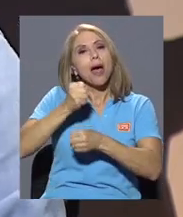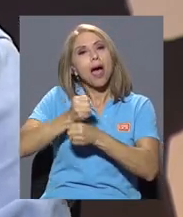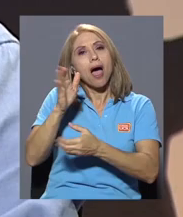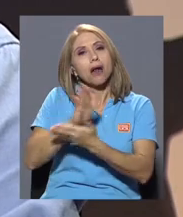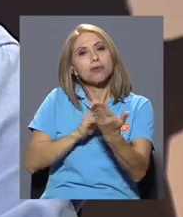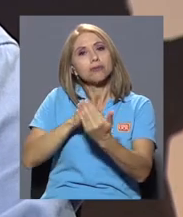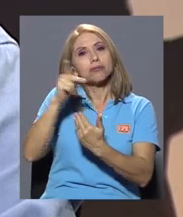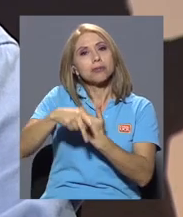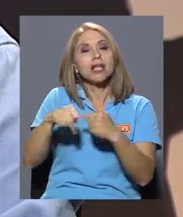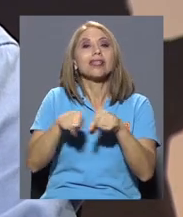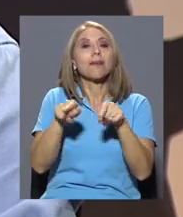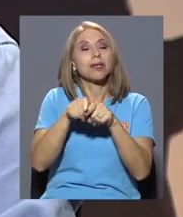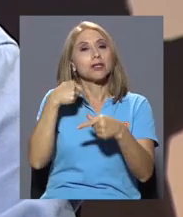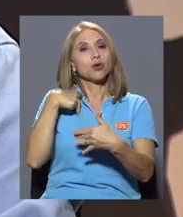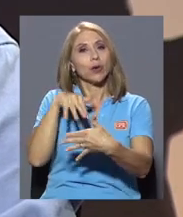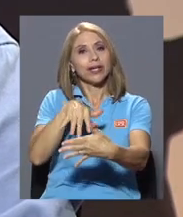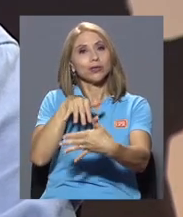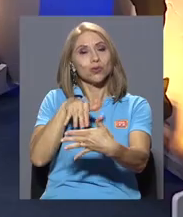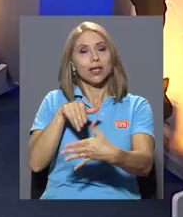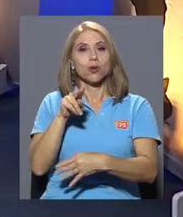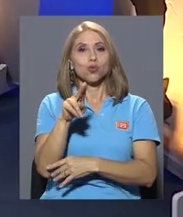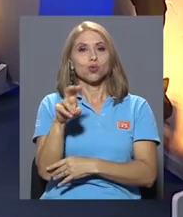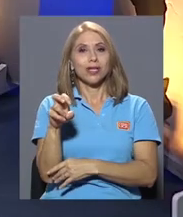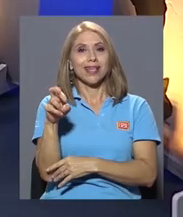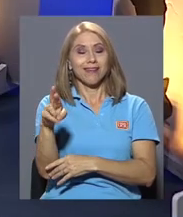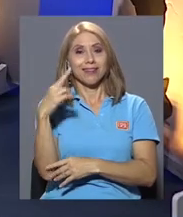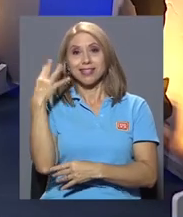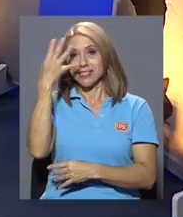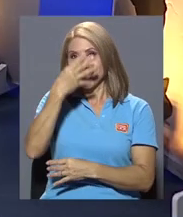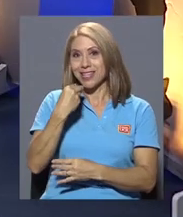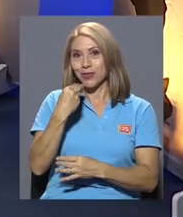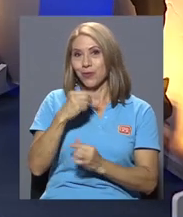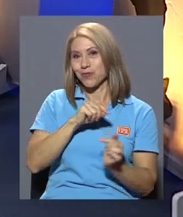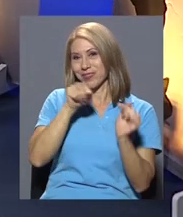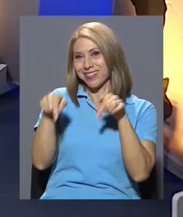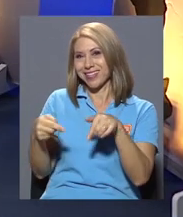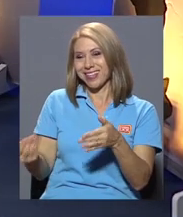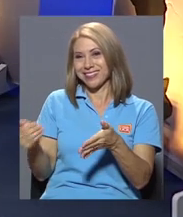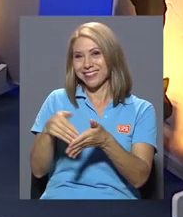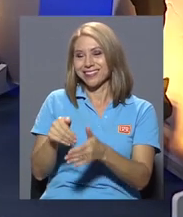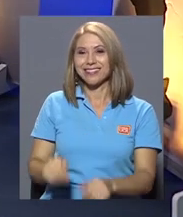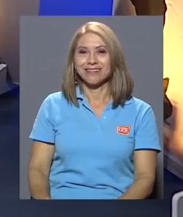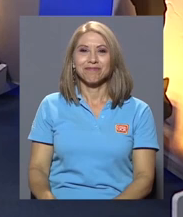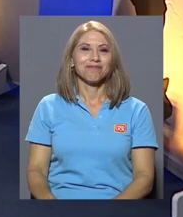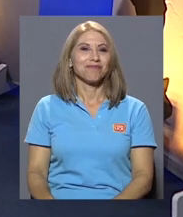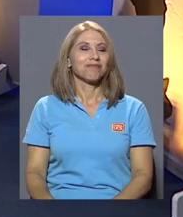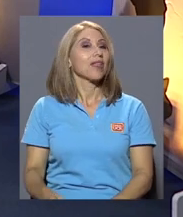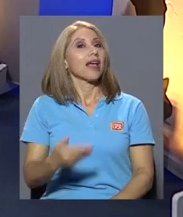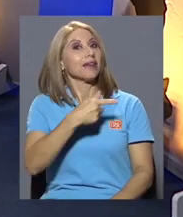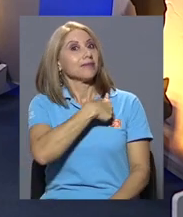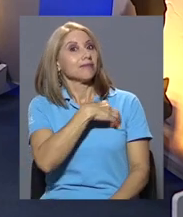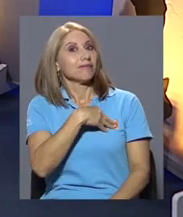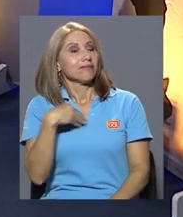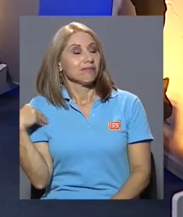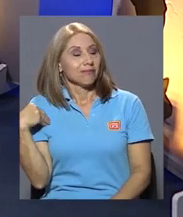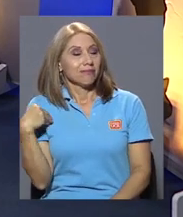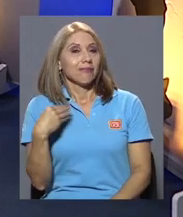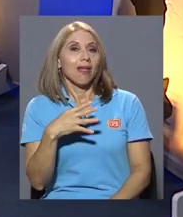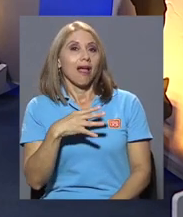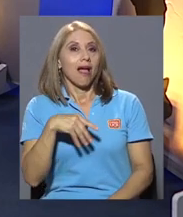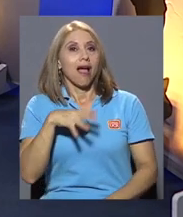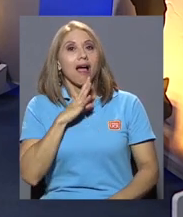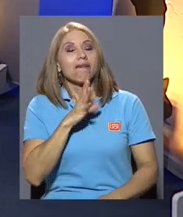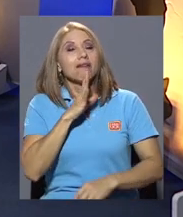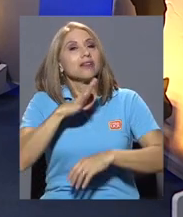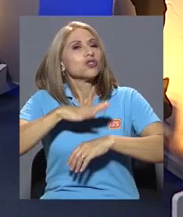y también estudié en auxerre entonces él lindo estar de vuelta así jose nos encantaría poder conversar hoy